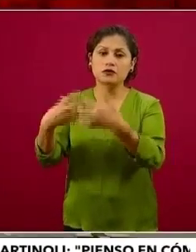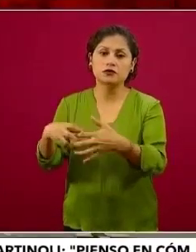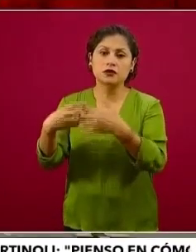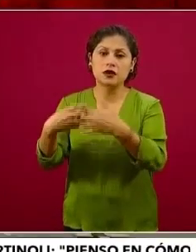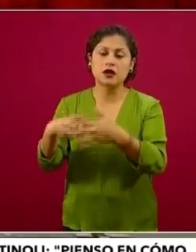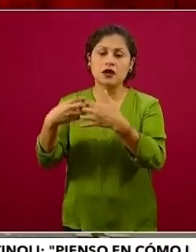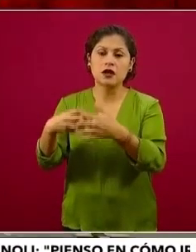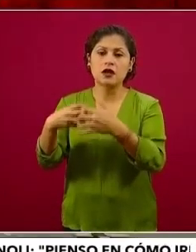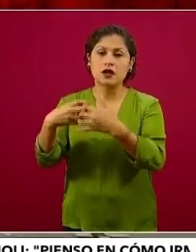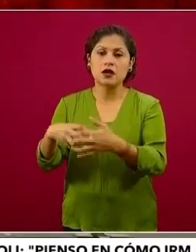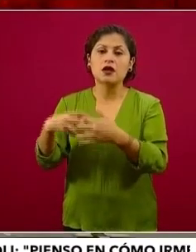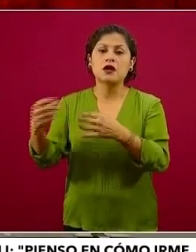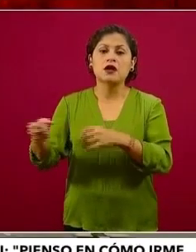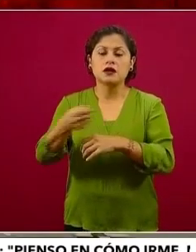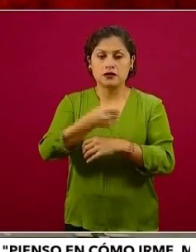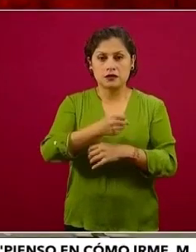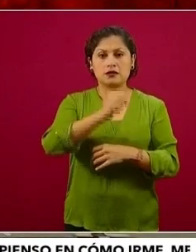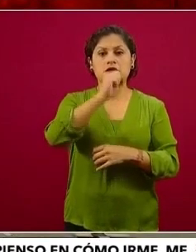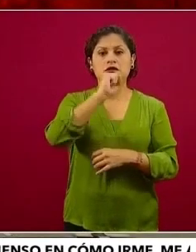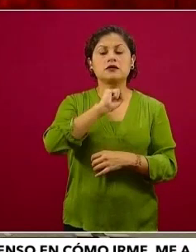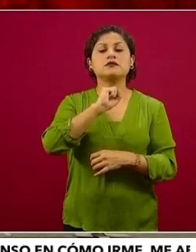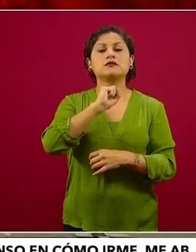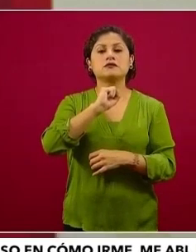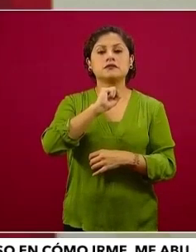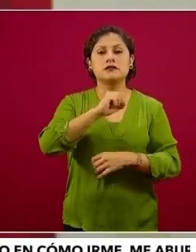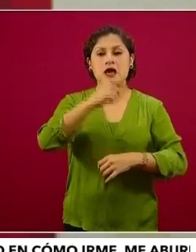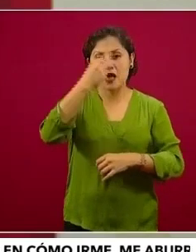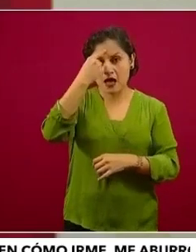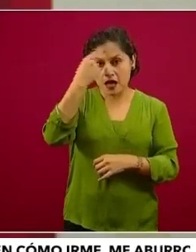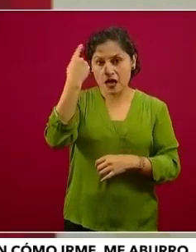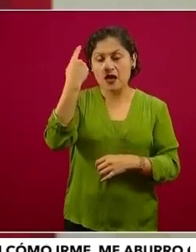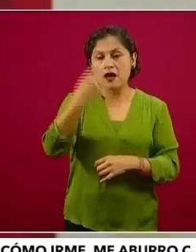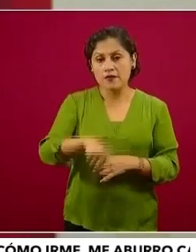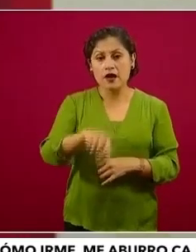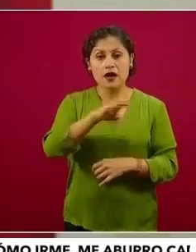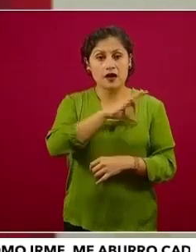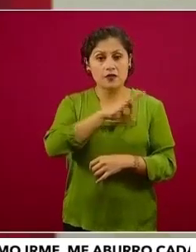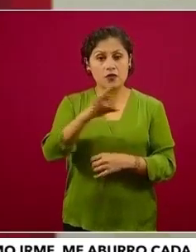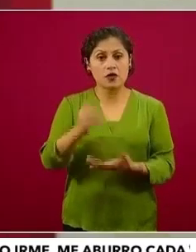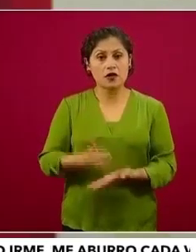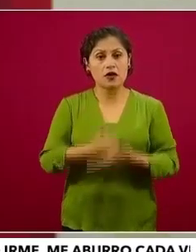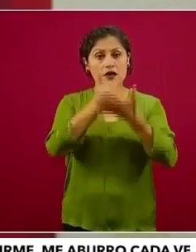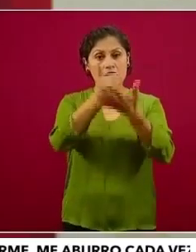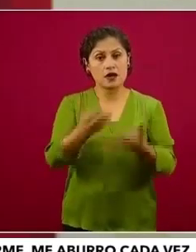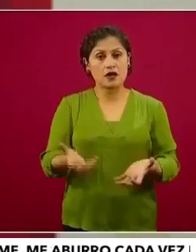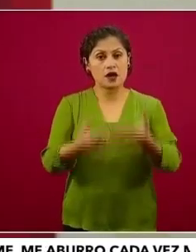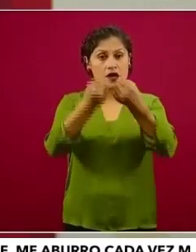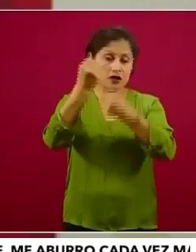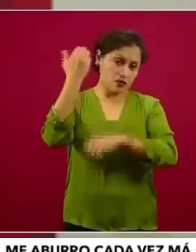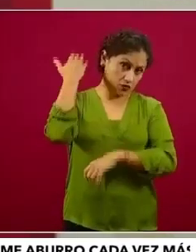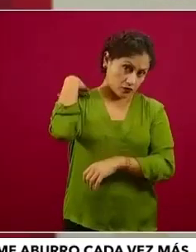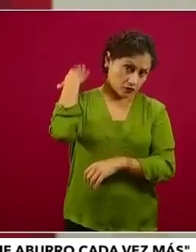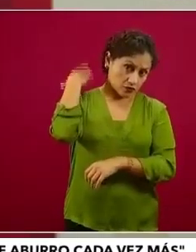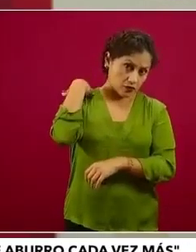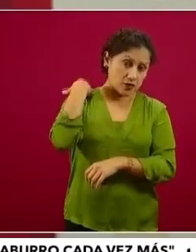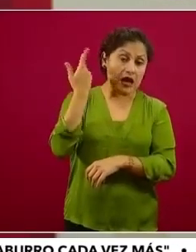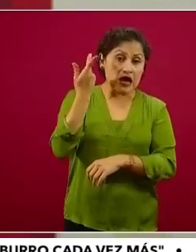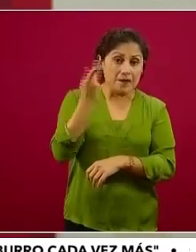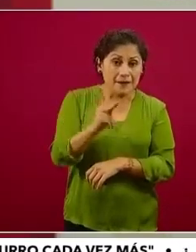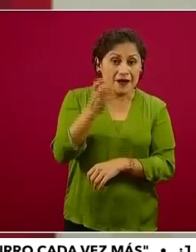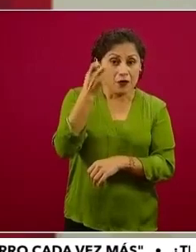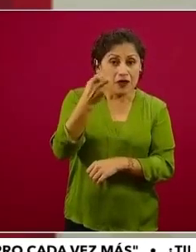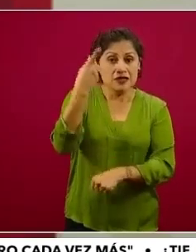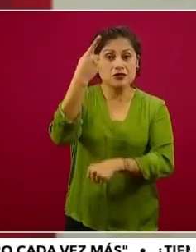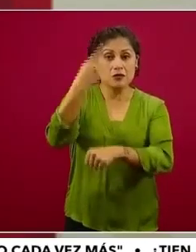que se llama ventilador mecánico. Y esto no queremos que ocurra, por eso hacemos este señalamiento de que esta